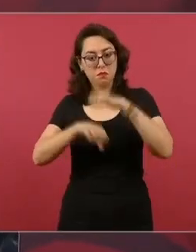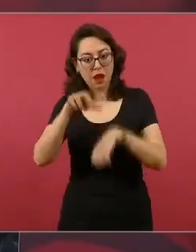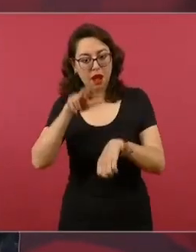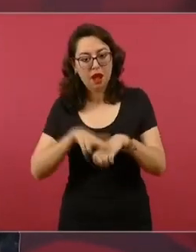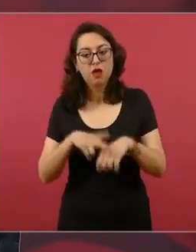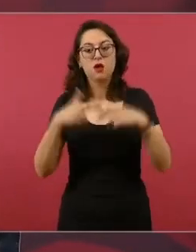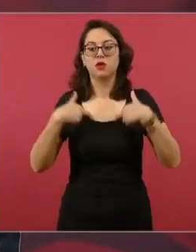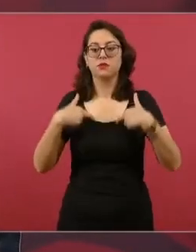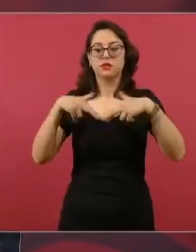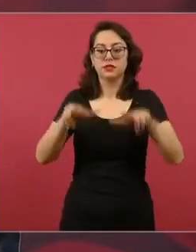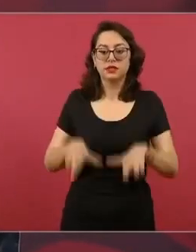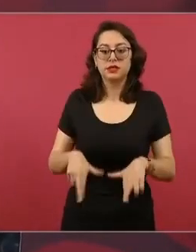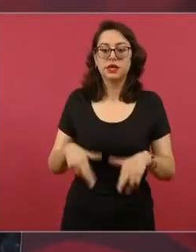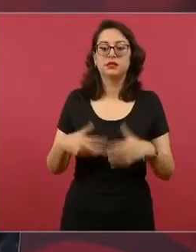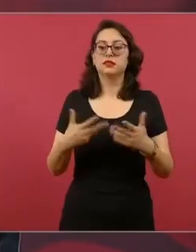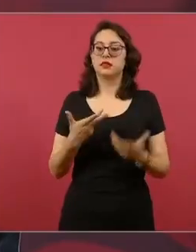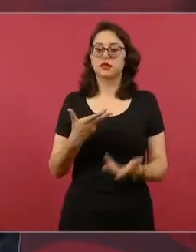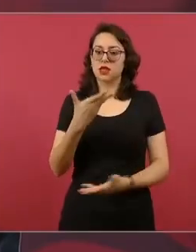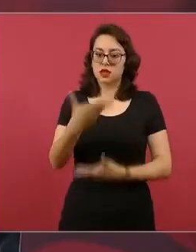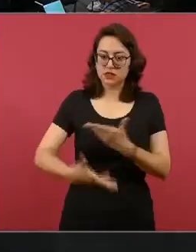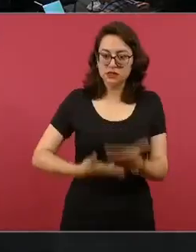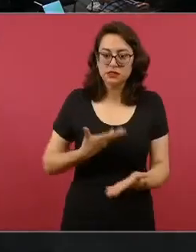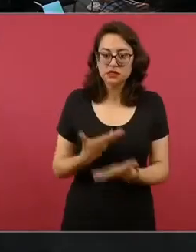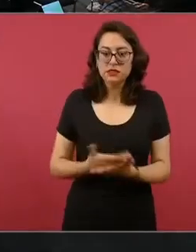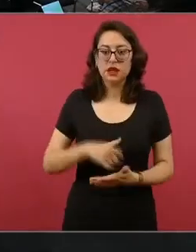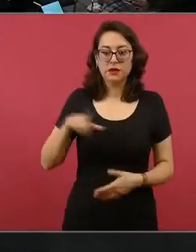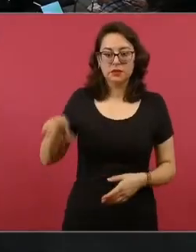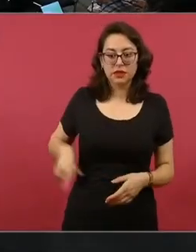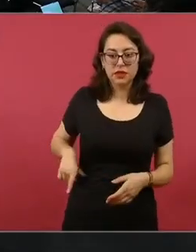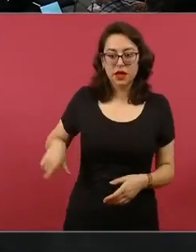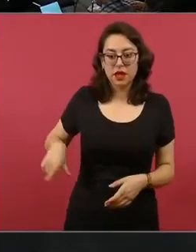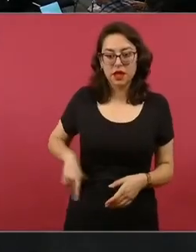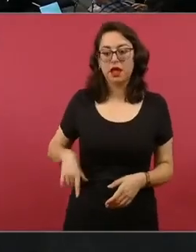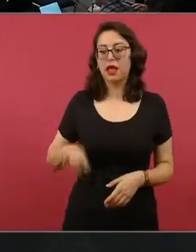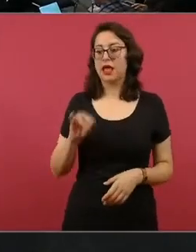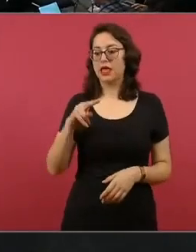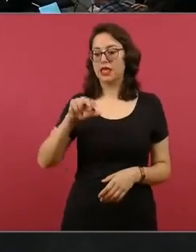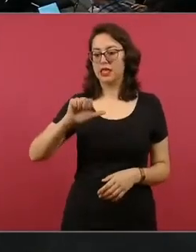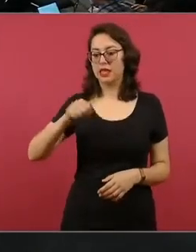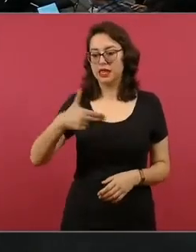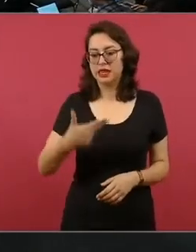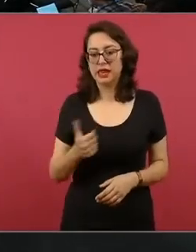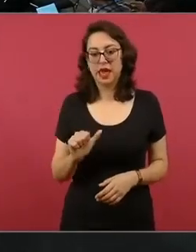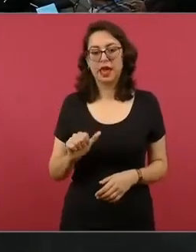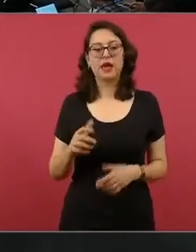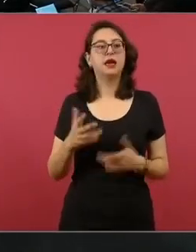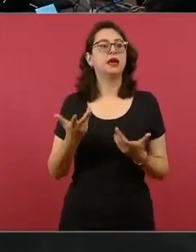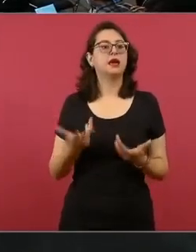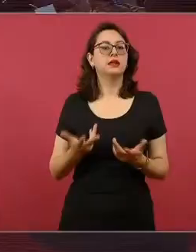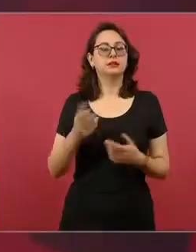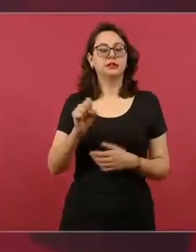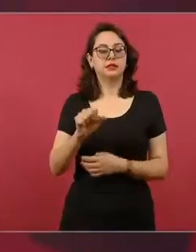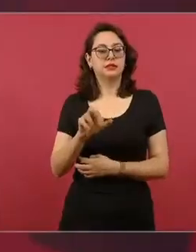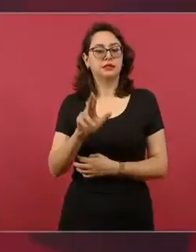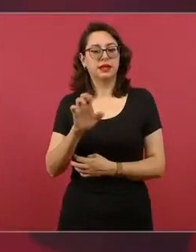a servidores públicos de LINA, de Relaciones